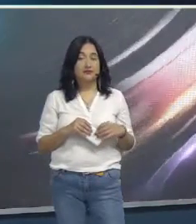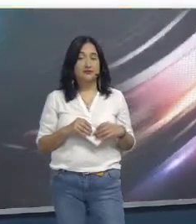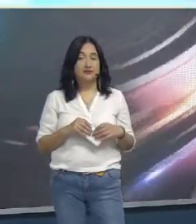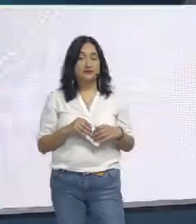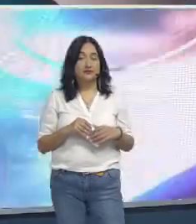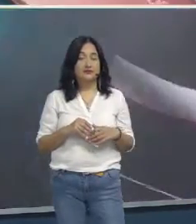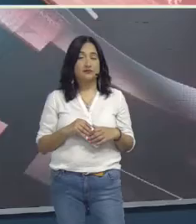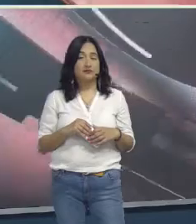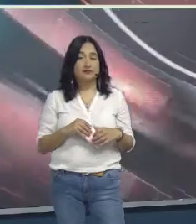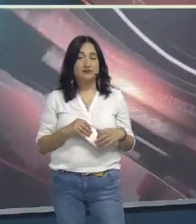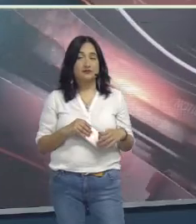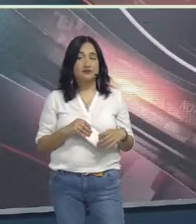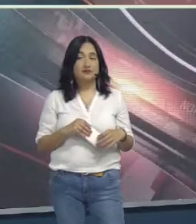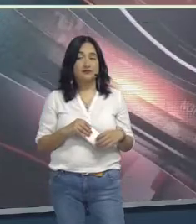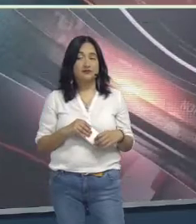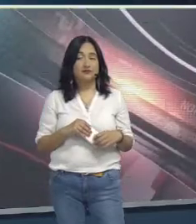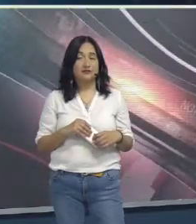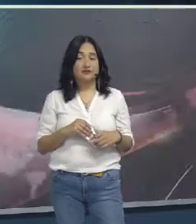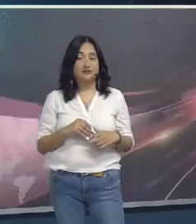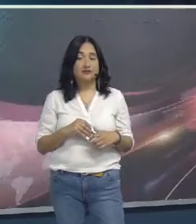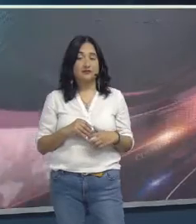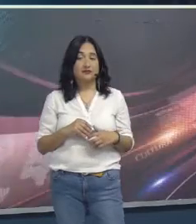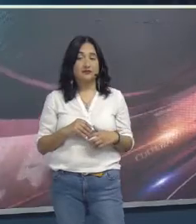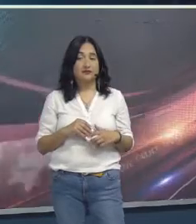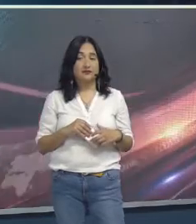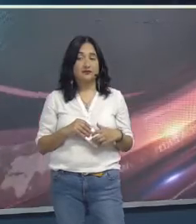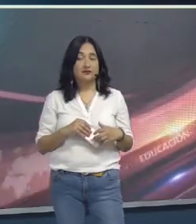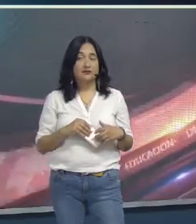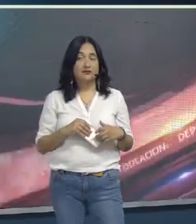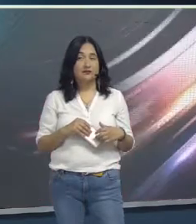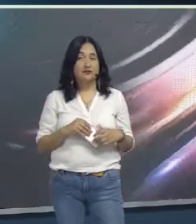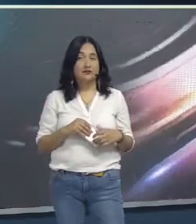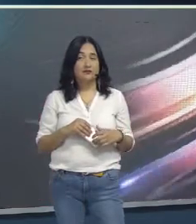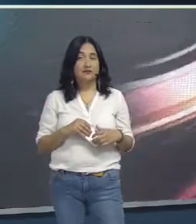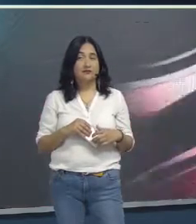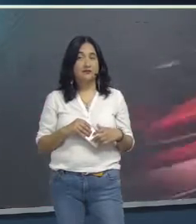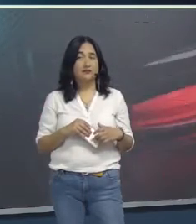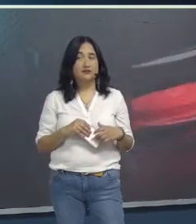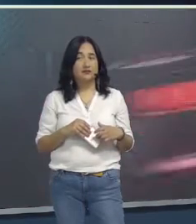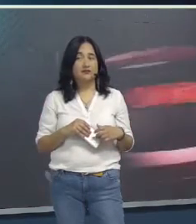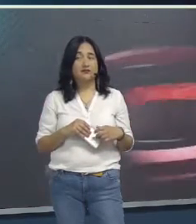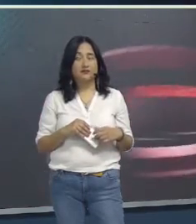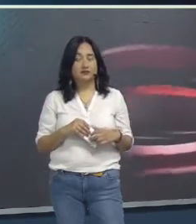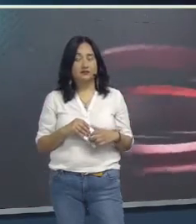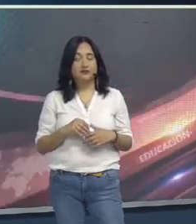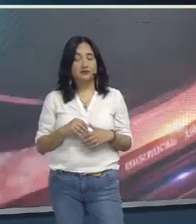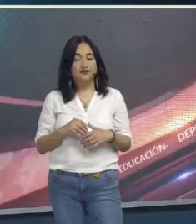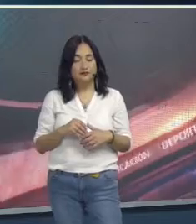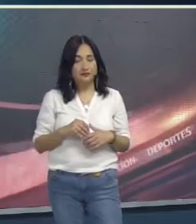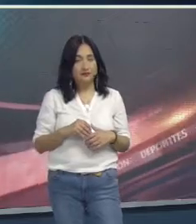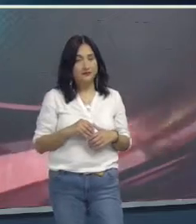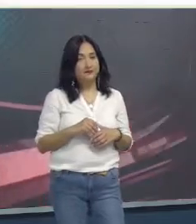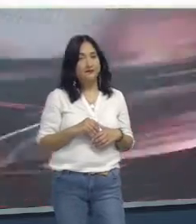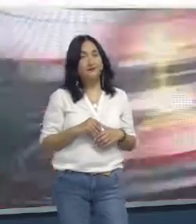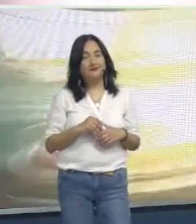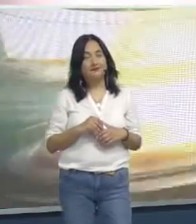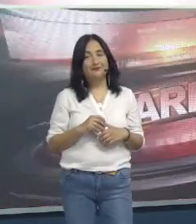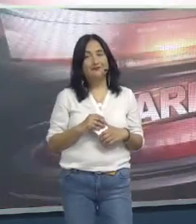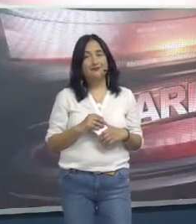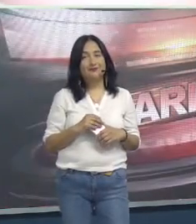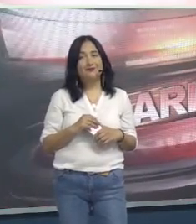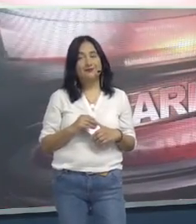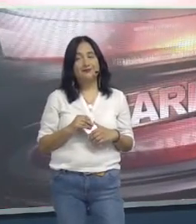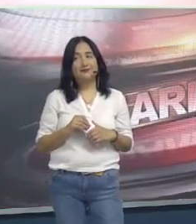los testeos pertinentes y, por ende, poder colaborar con la tranquilidad de los